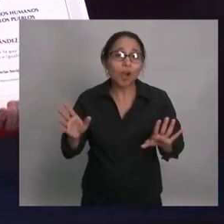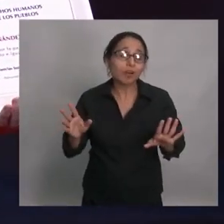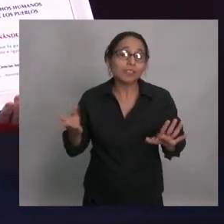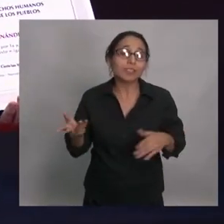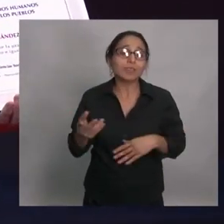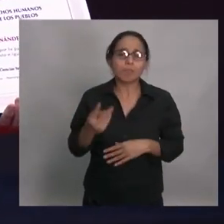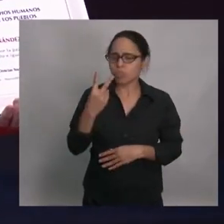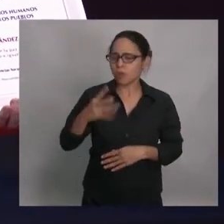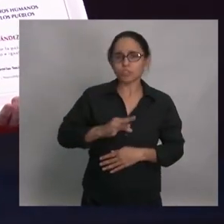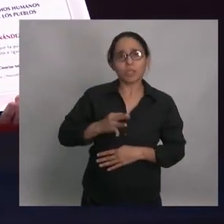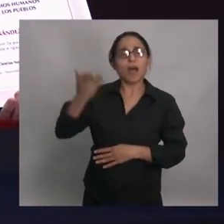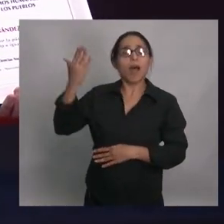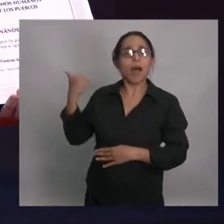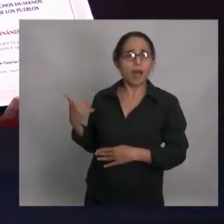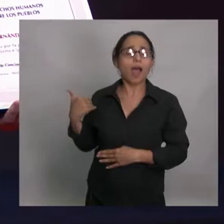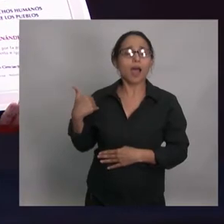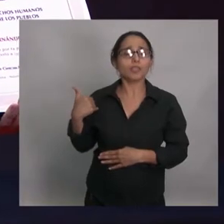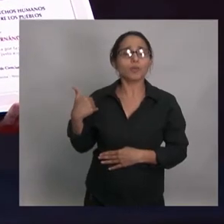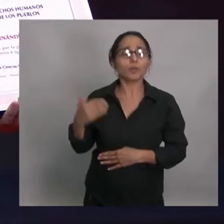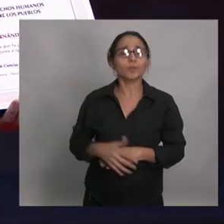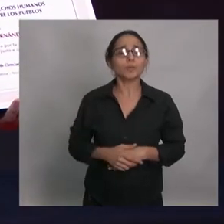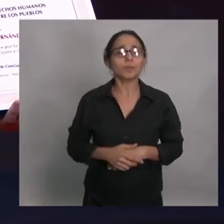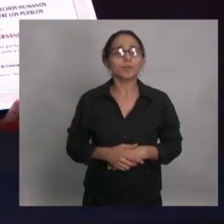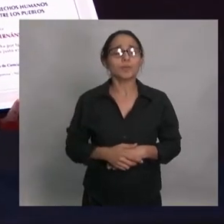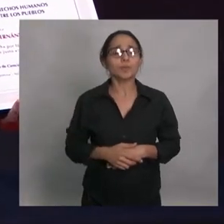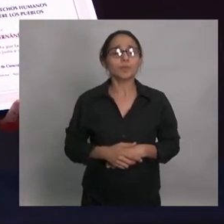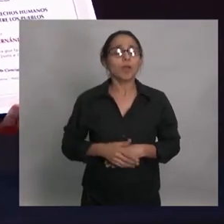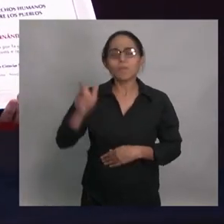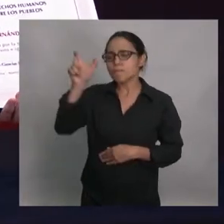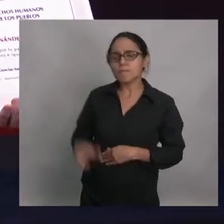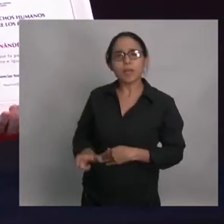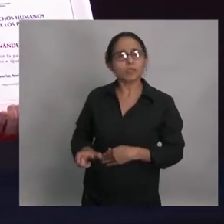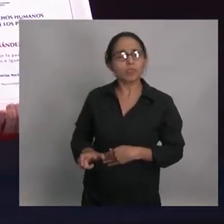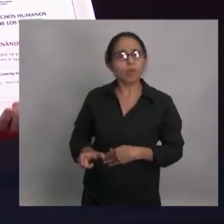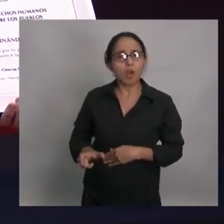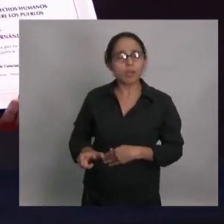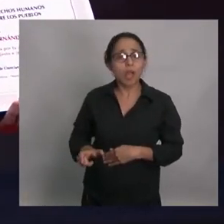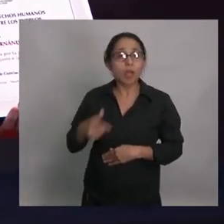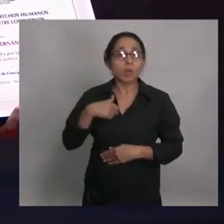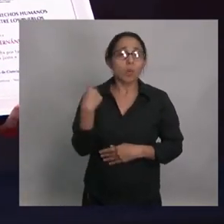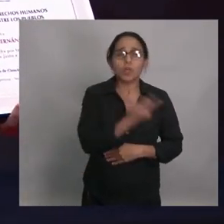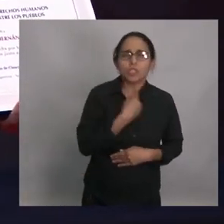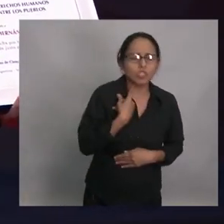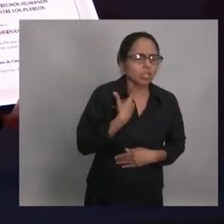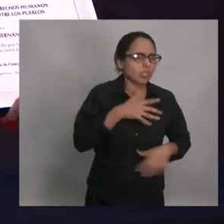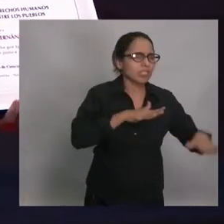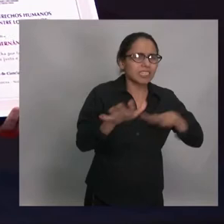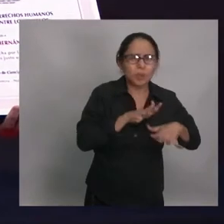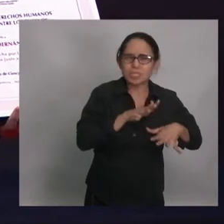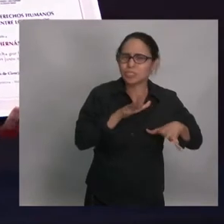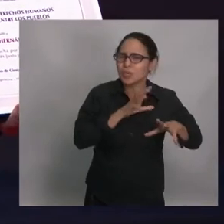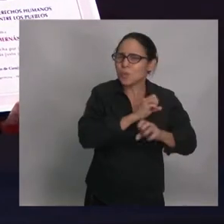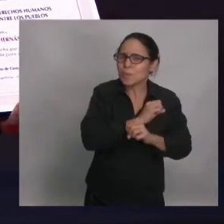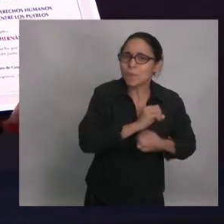dos años se va a comer morar dentro de unos días alguien que cuanto más oscura estaba la noche para los cinco cuando nos acaban de